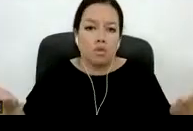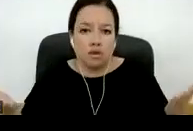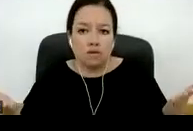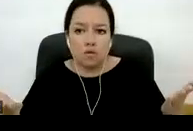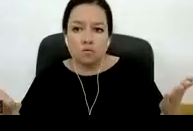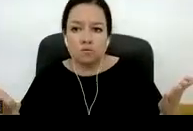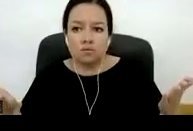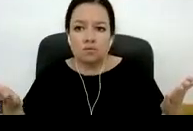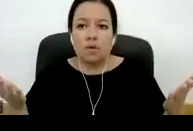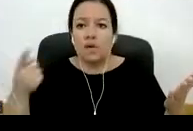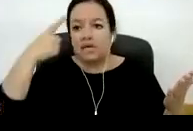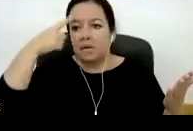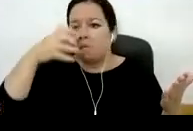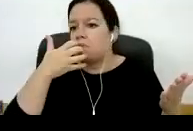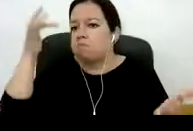causa conocida,